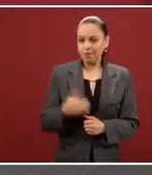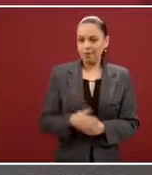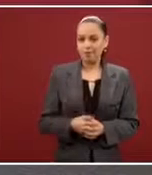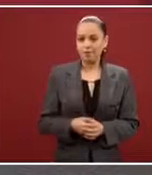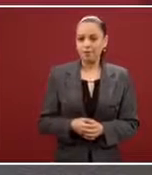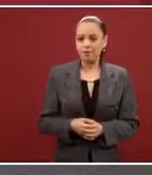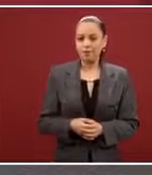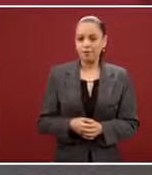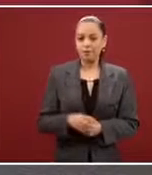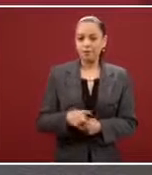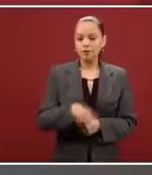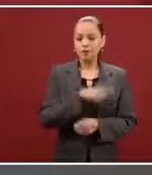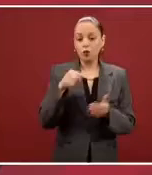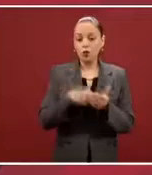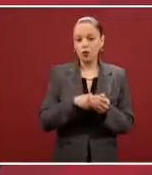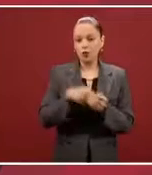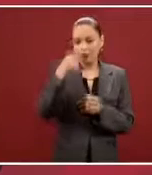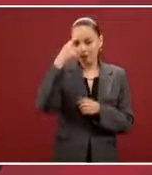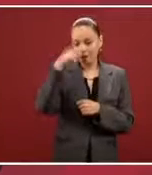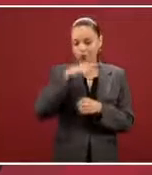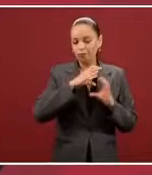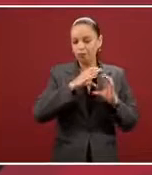las estancias infantiles.